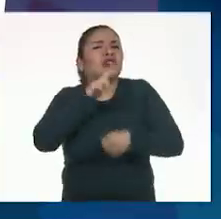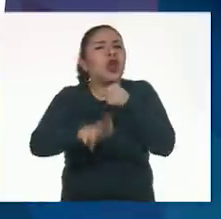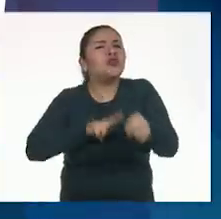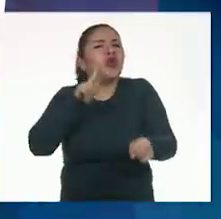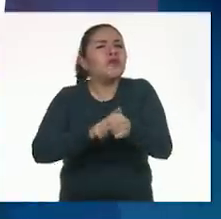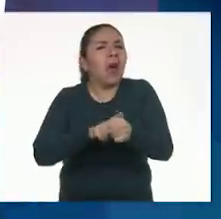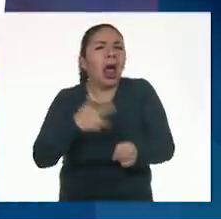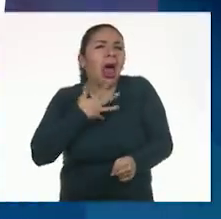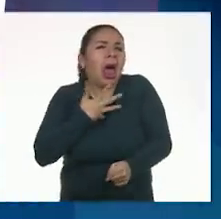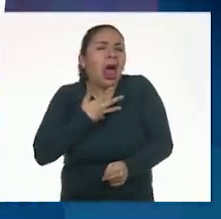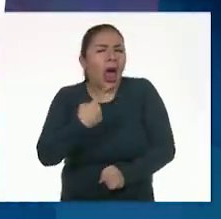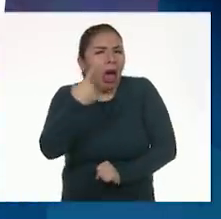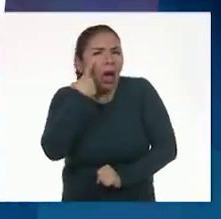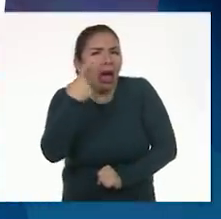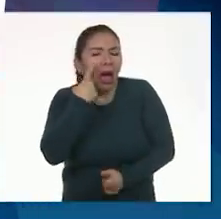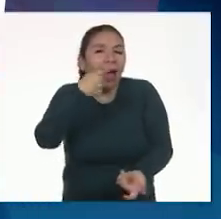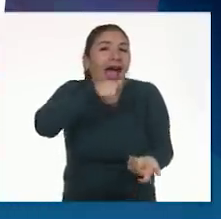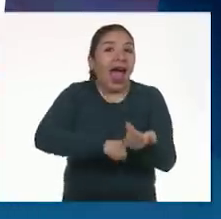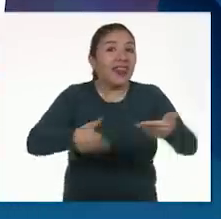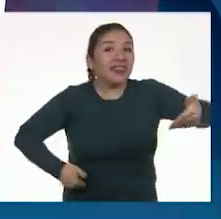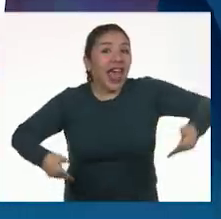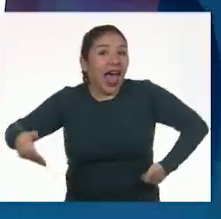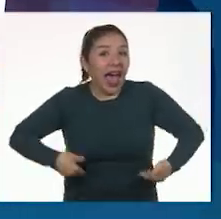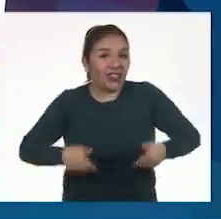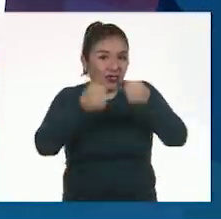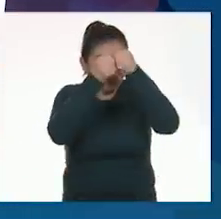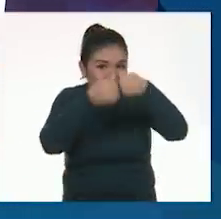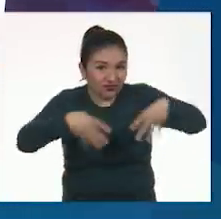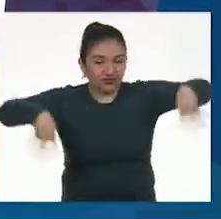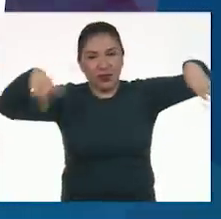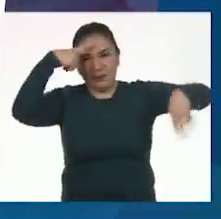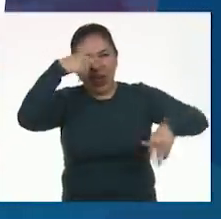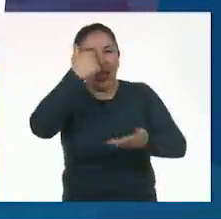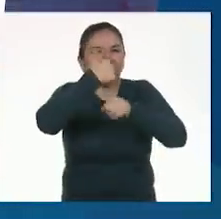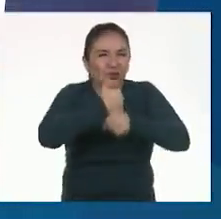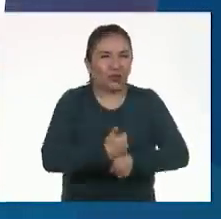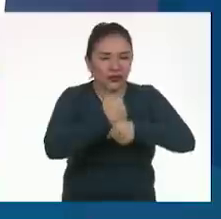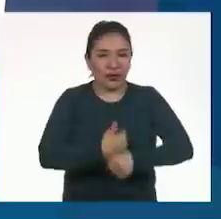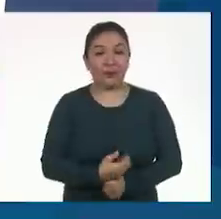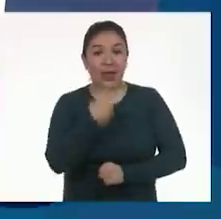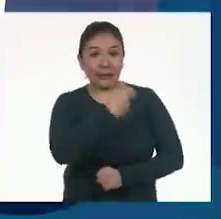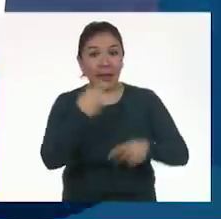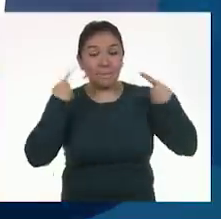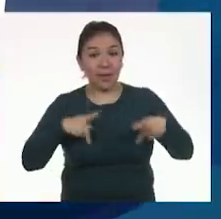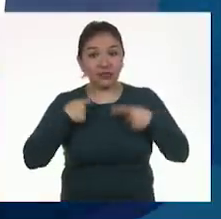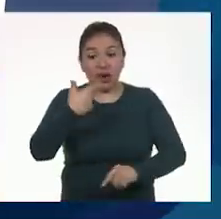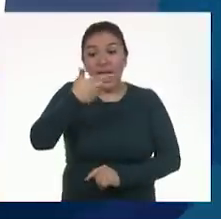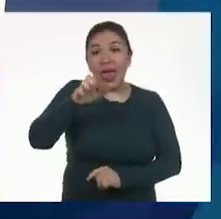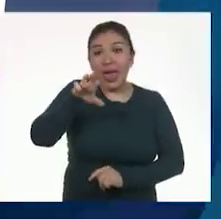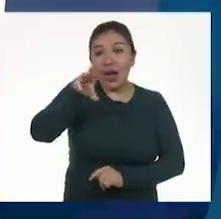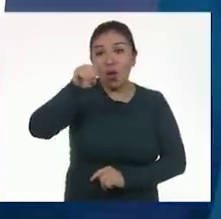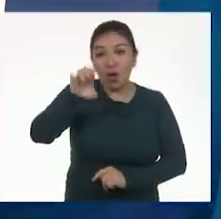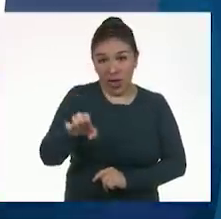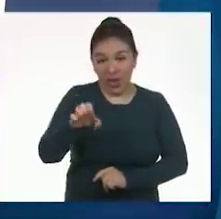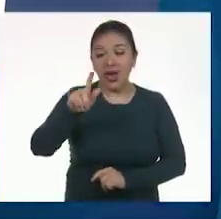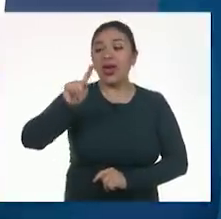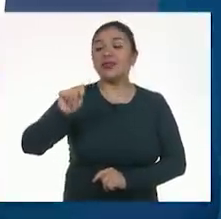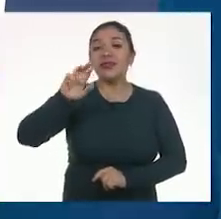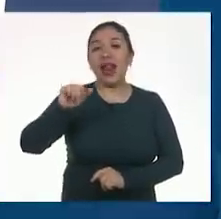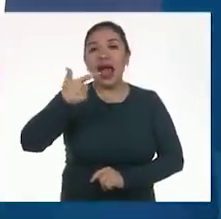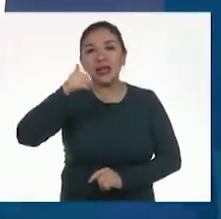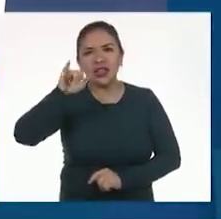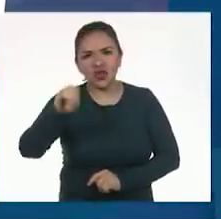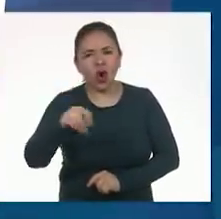está en la tragedia, en la obra. Nuestro héroe trágico tiene normalmente como